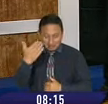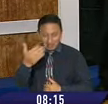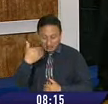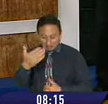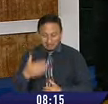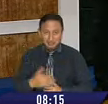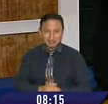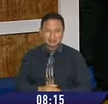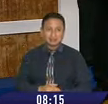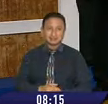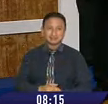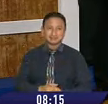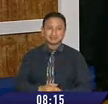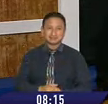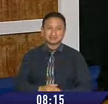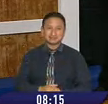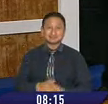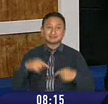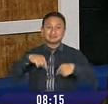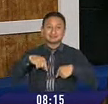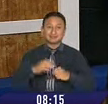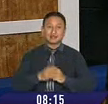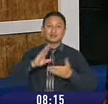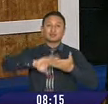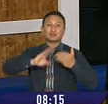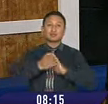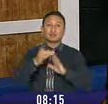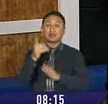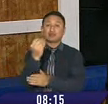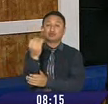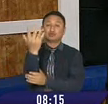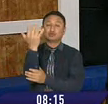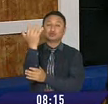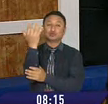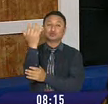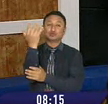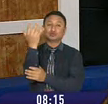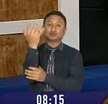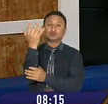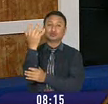venga, Carlitos, eso, vamos con comunidad y vea esa vela como, vea. Oiga,